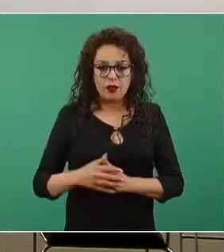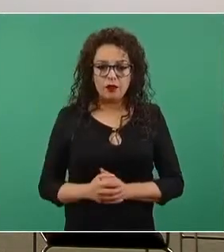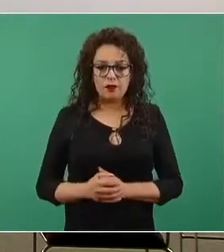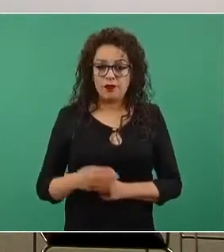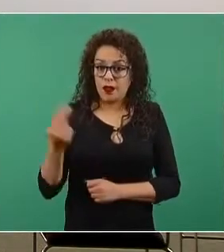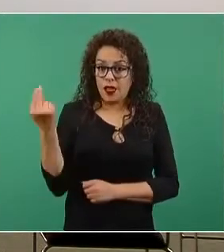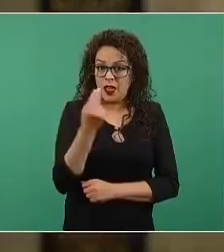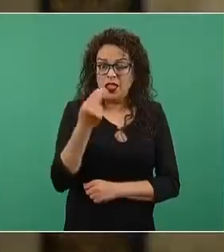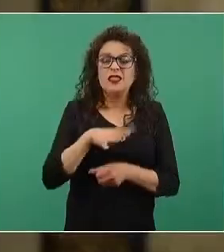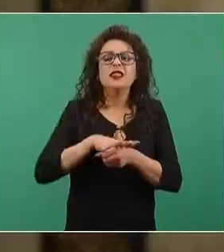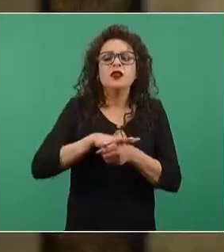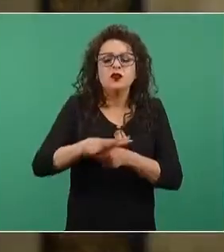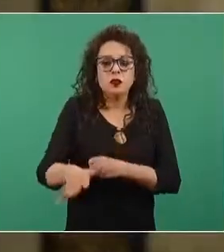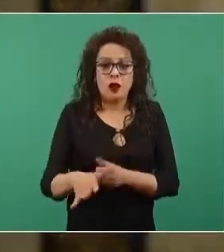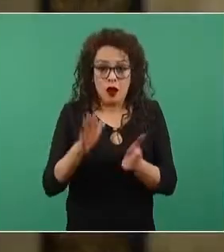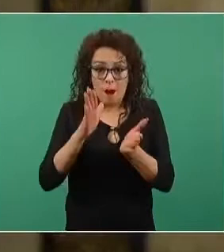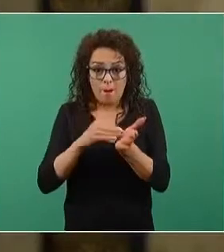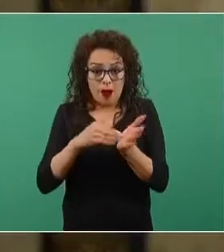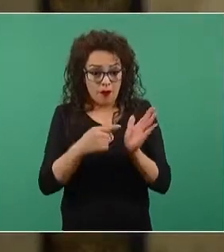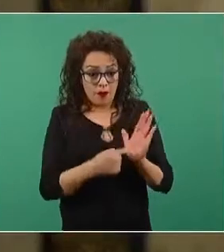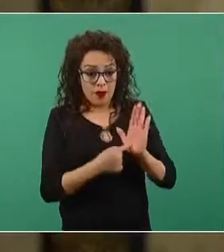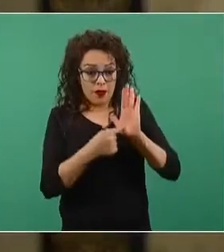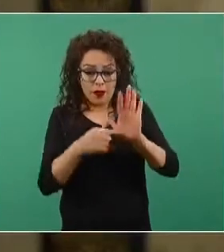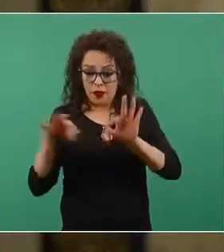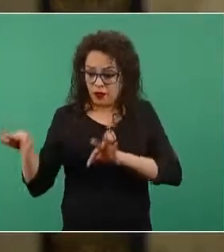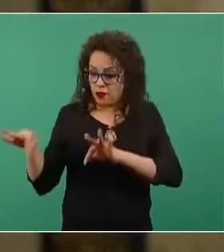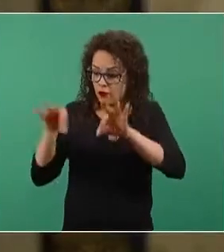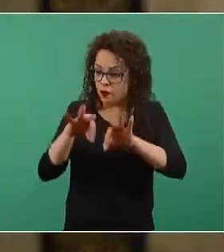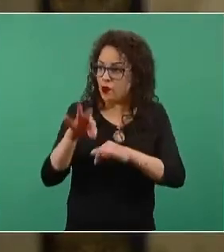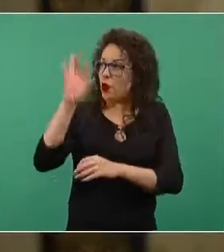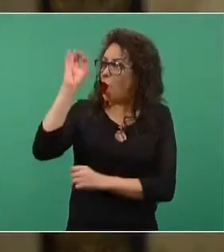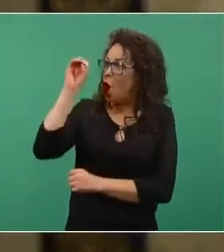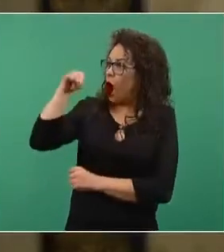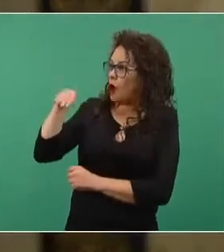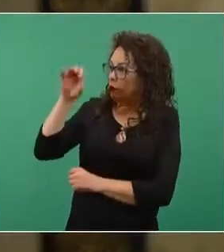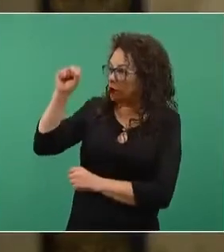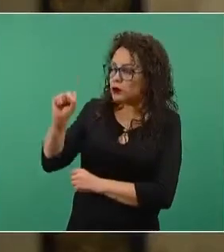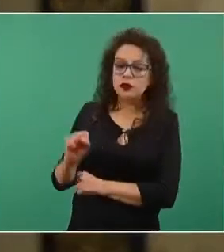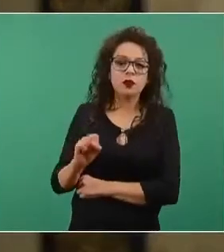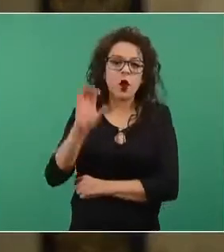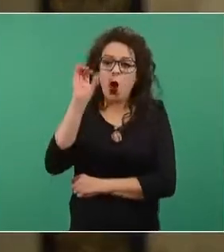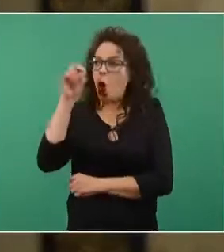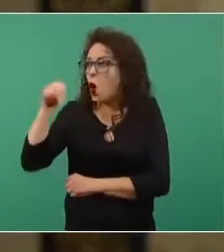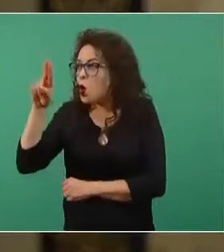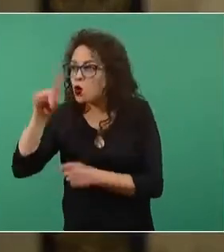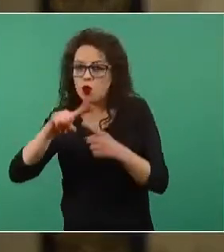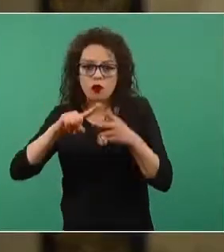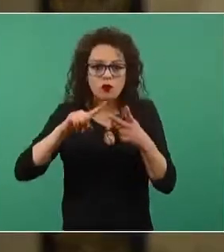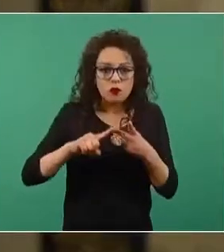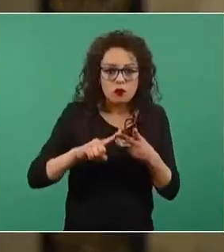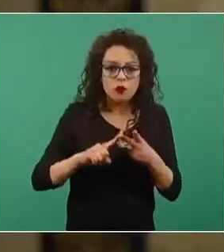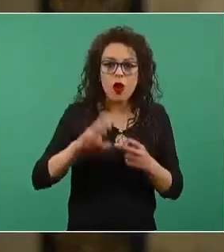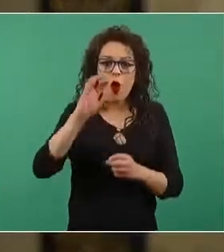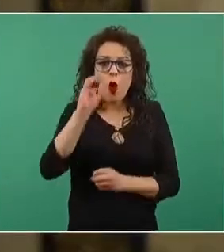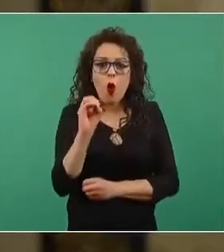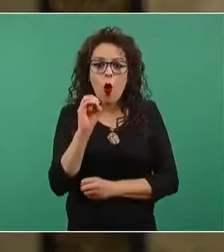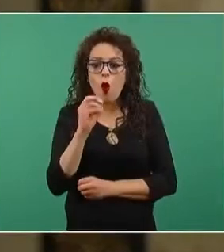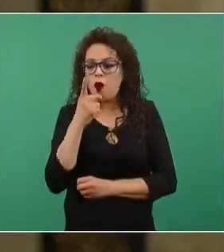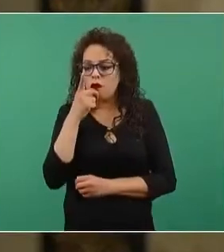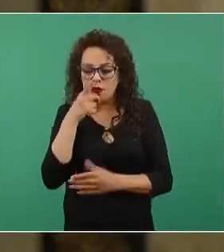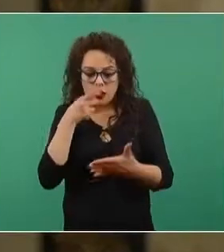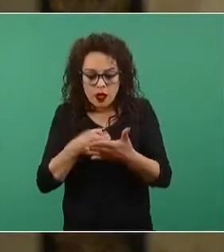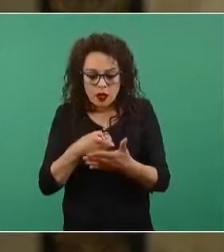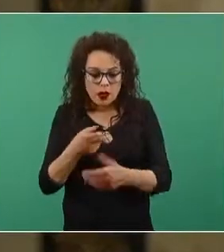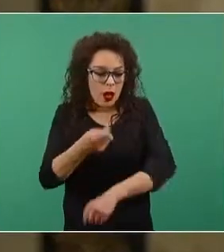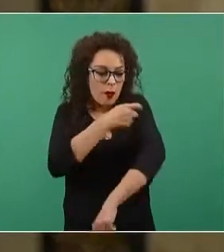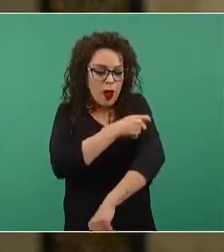de la OMS, de la ONU o que de plano, bueno, obviamente que la vacuna no funcione, pero ¿cuál sería